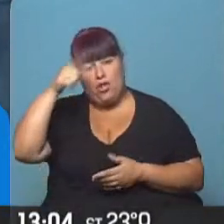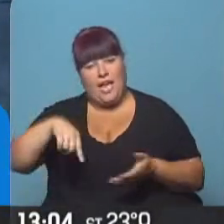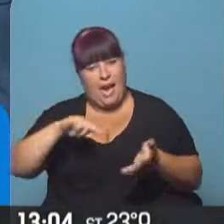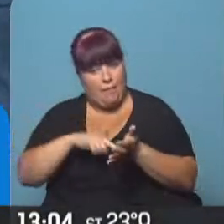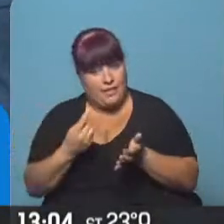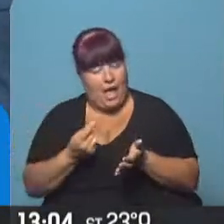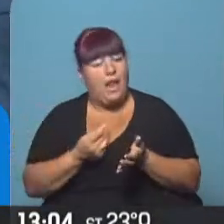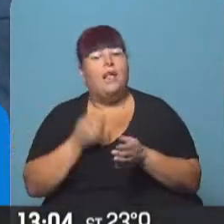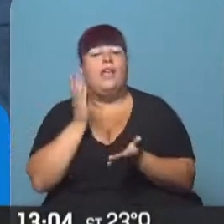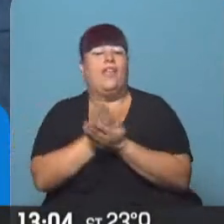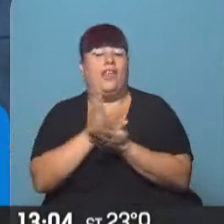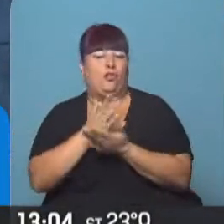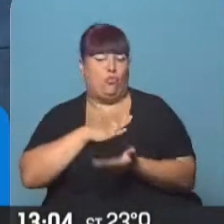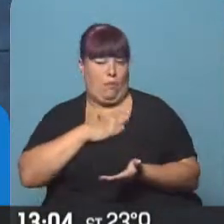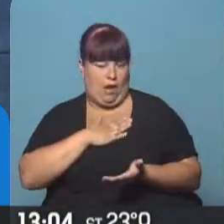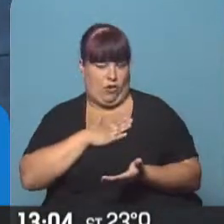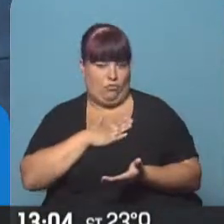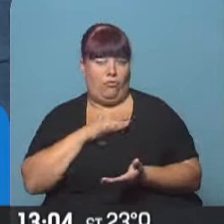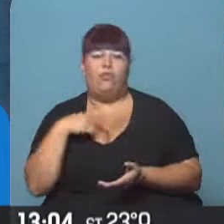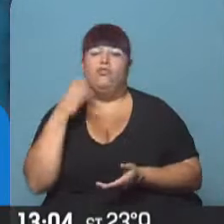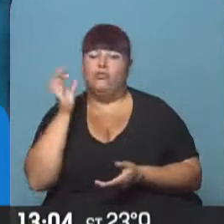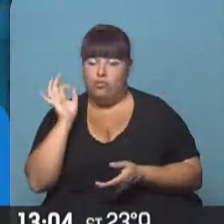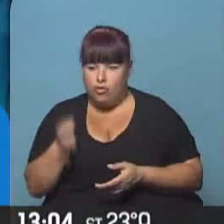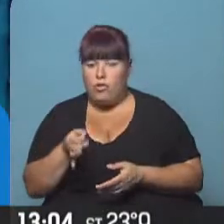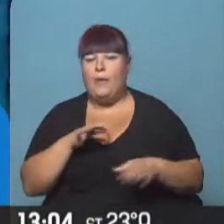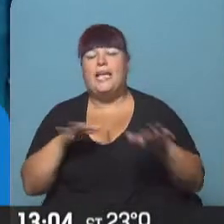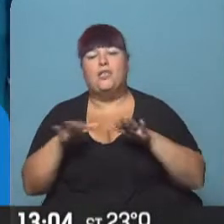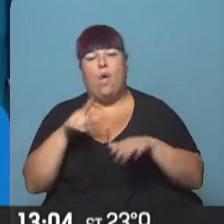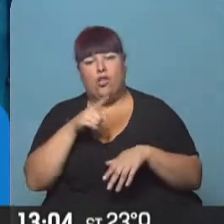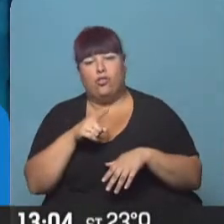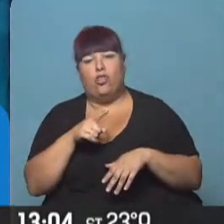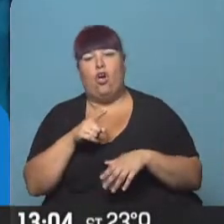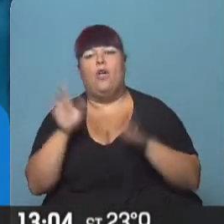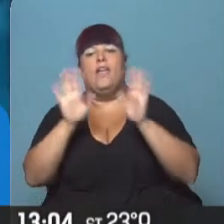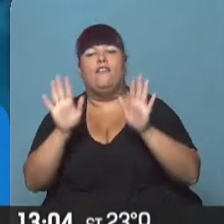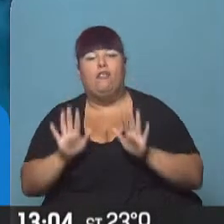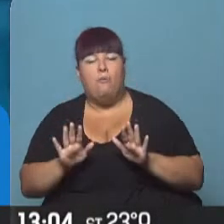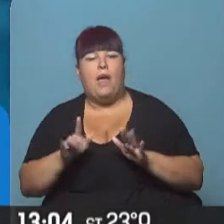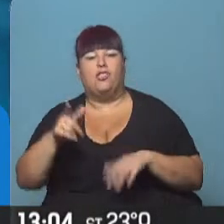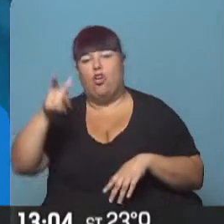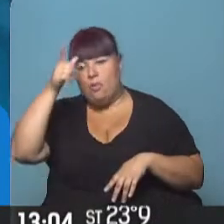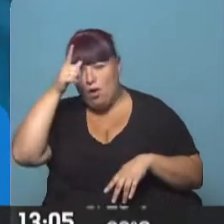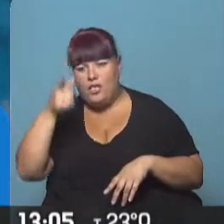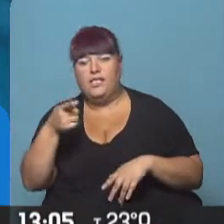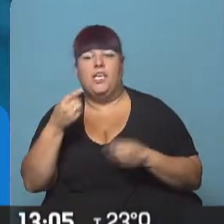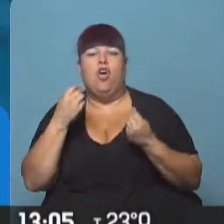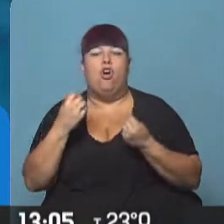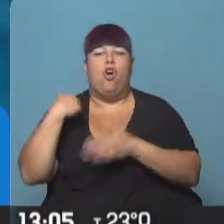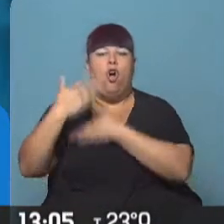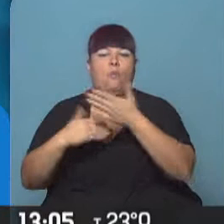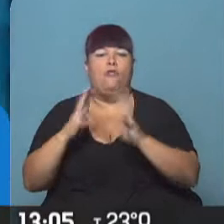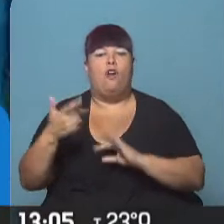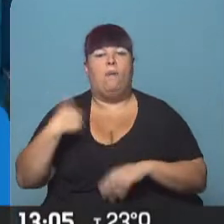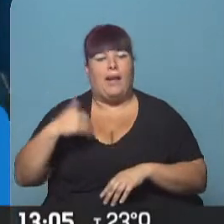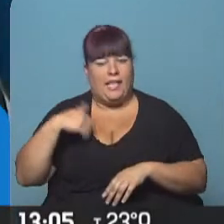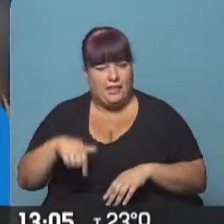ciudad son los derechos humanos. Sabíamos de la situación de las formaciones policiales y cómo se venían dando en la